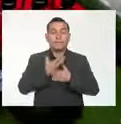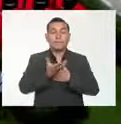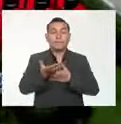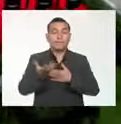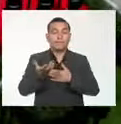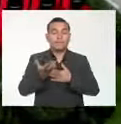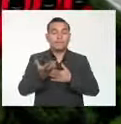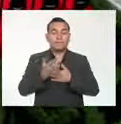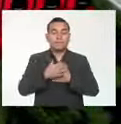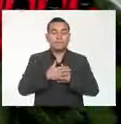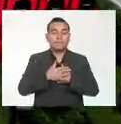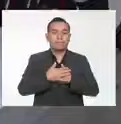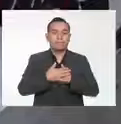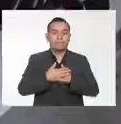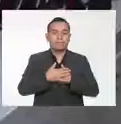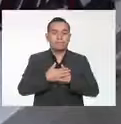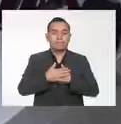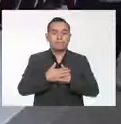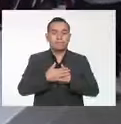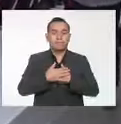¡Unidades! ¡Canso!